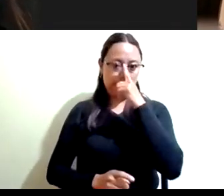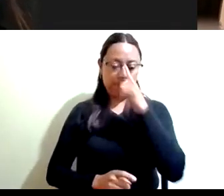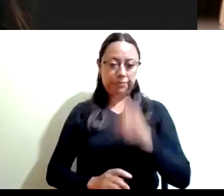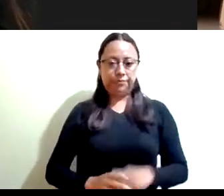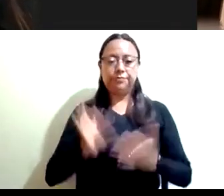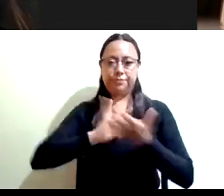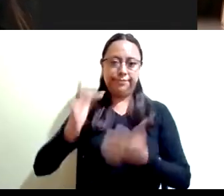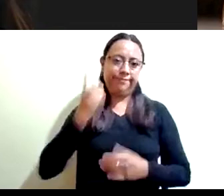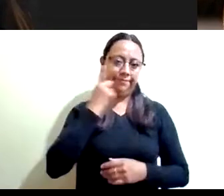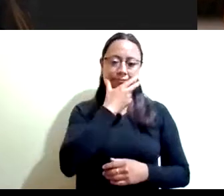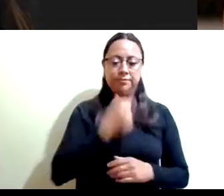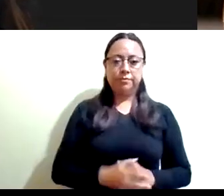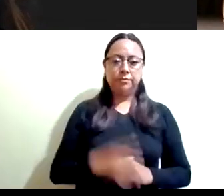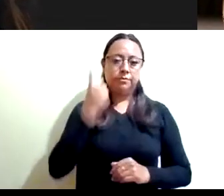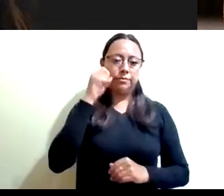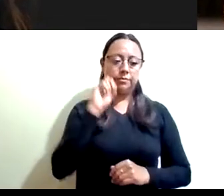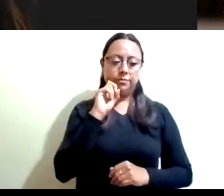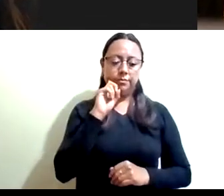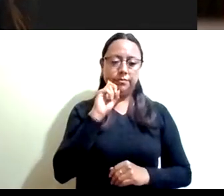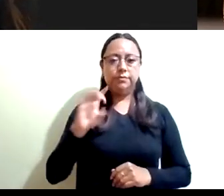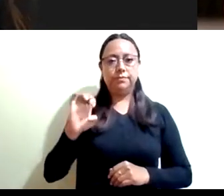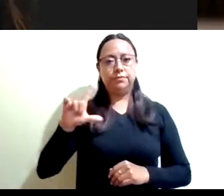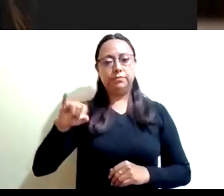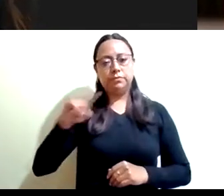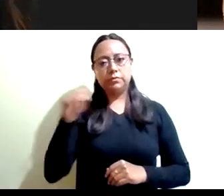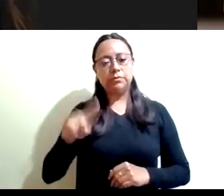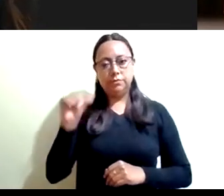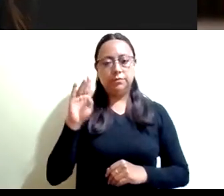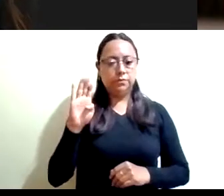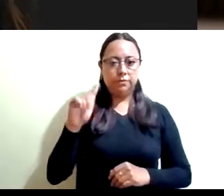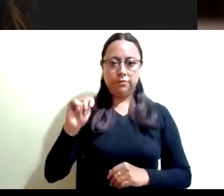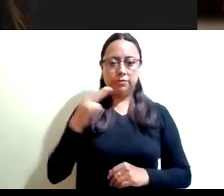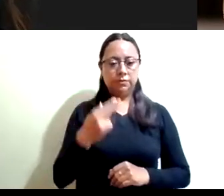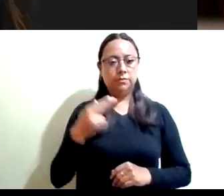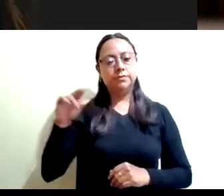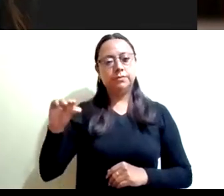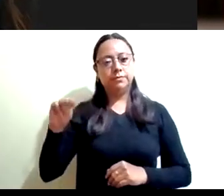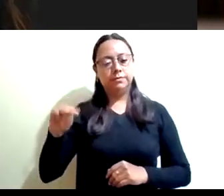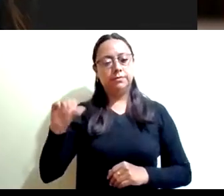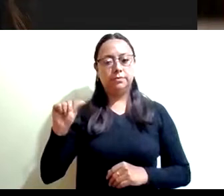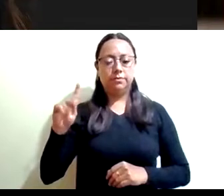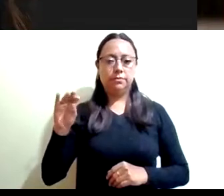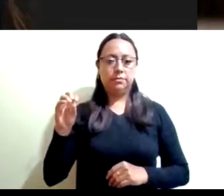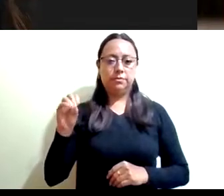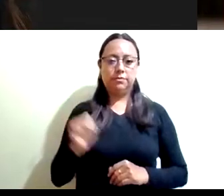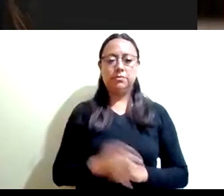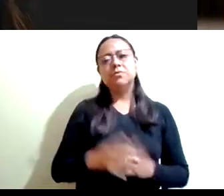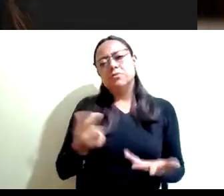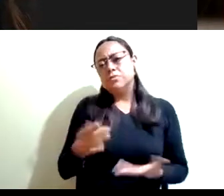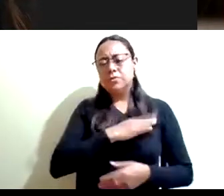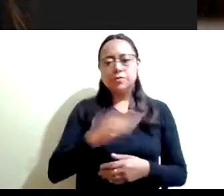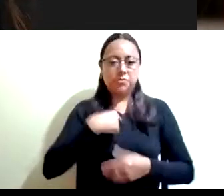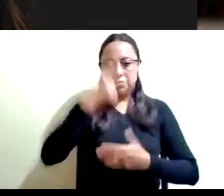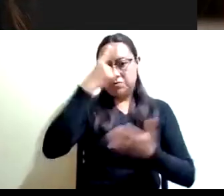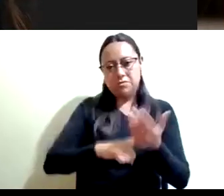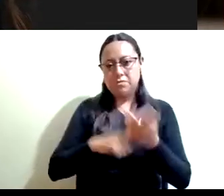Gracias, diputado. Diputada Elizabeth Mateos Hernández. Sí, creo que independientemente de la modalidad se cumple el mismo